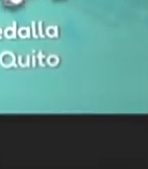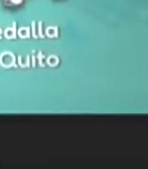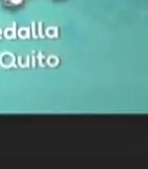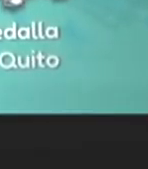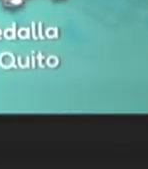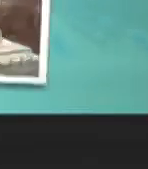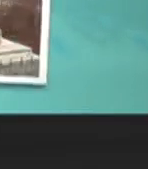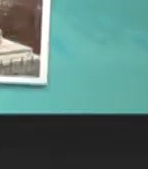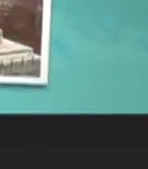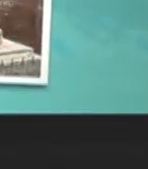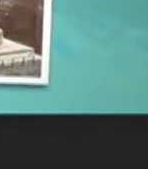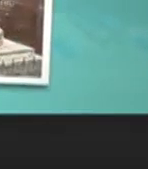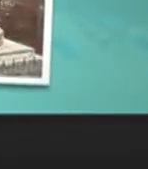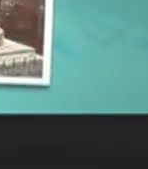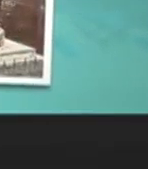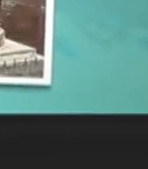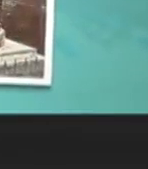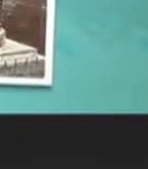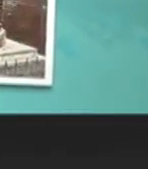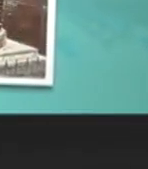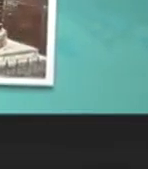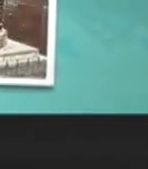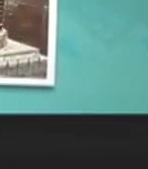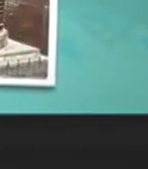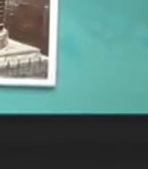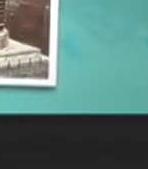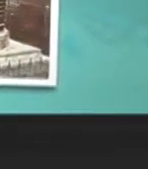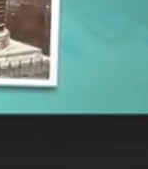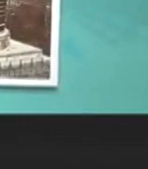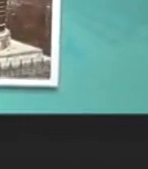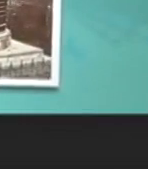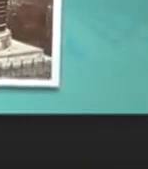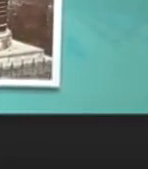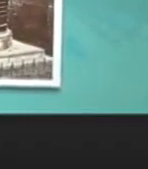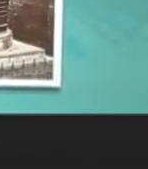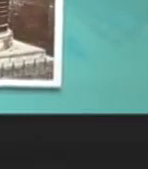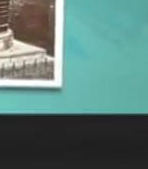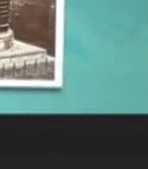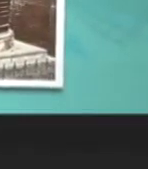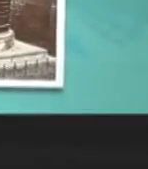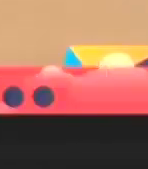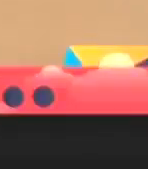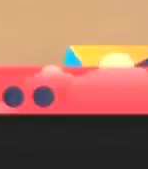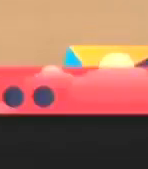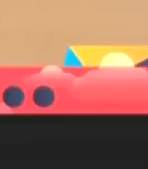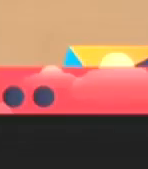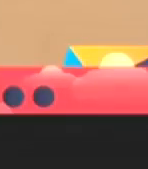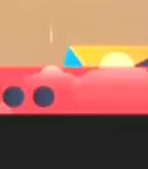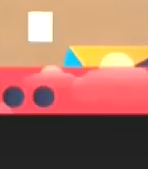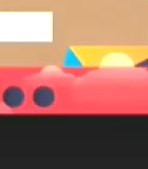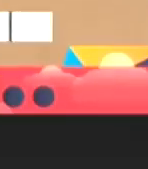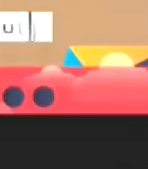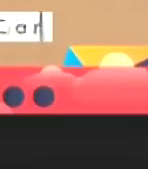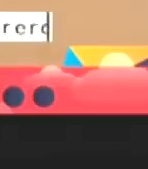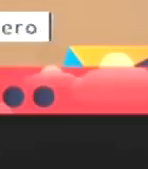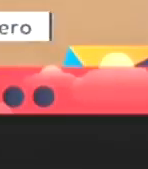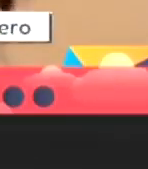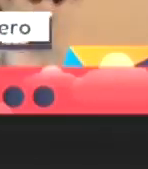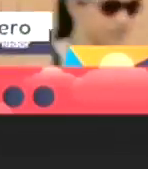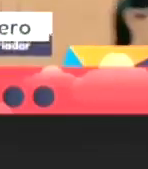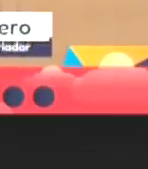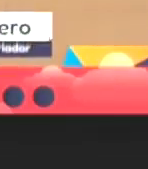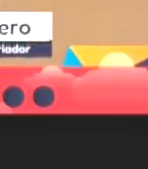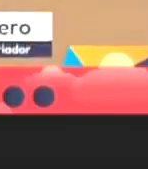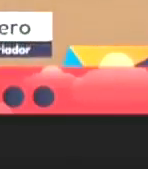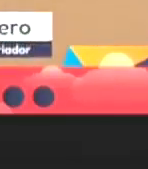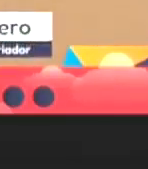que finalmente se inauguró en 1846. Pero Bolívar sube al Potosí y es donde llega realmente a tocar la gloria allá arriba. Ese es